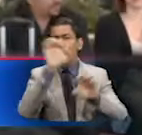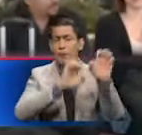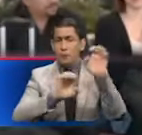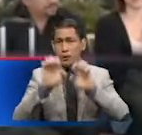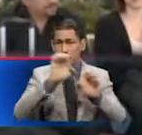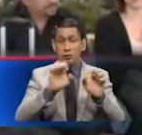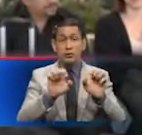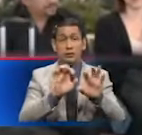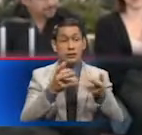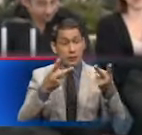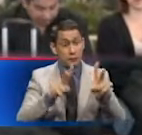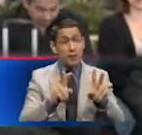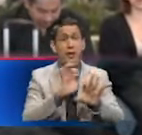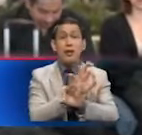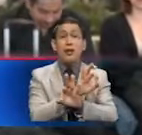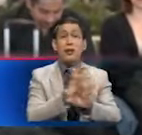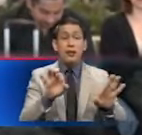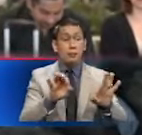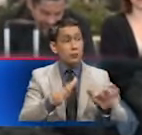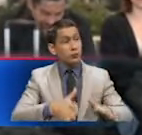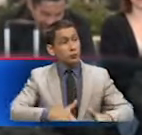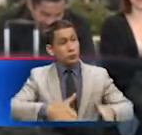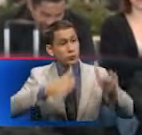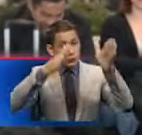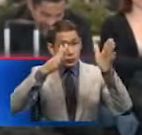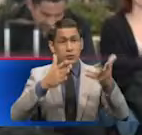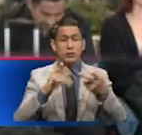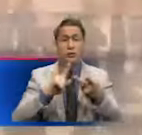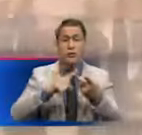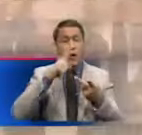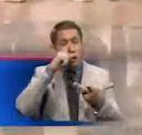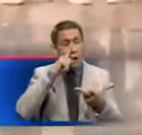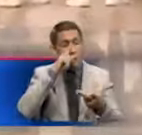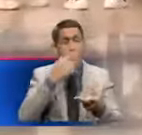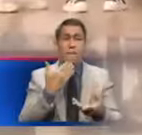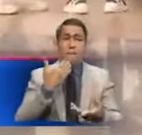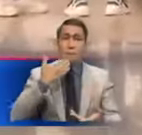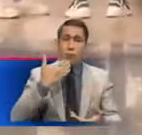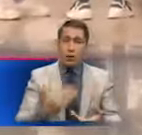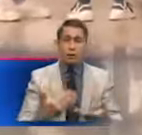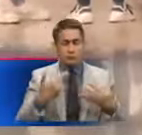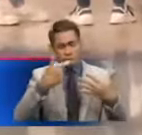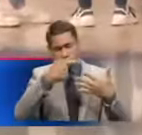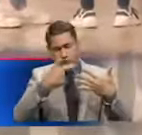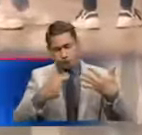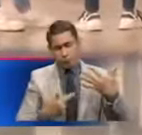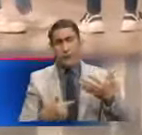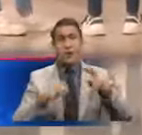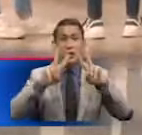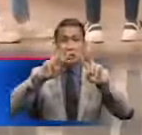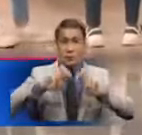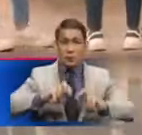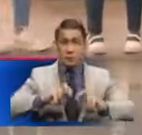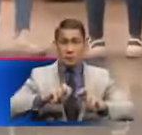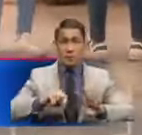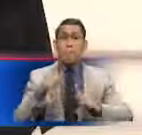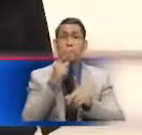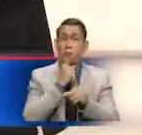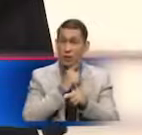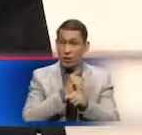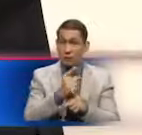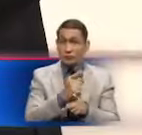como limpieza, temas como la agilidad y amabilidad del personal, etc. Este logro también abre una oportunidad para el desarrollo